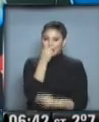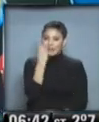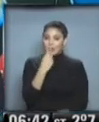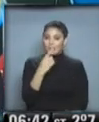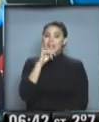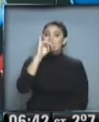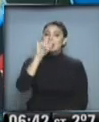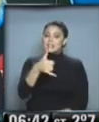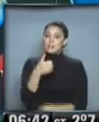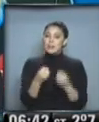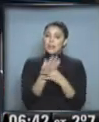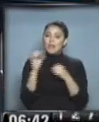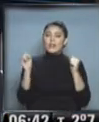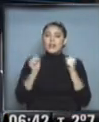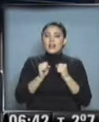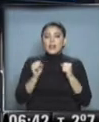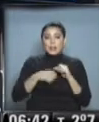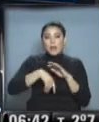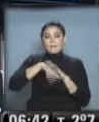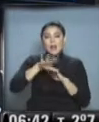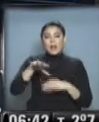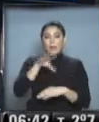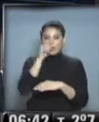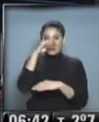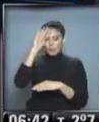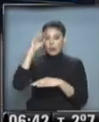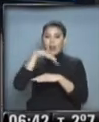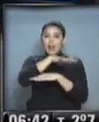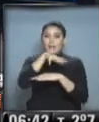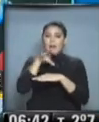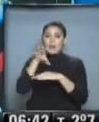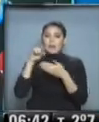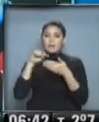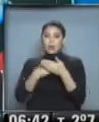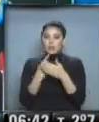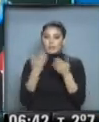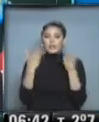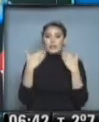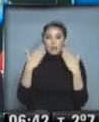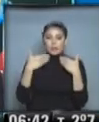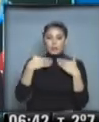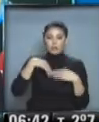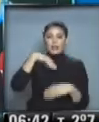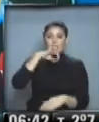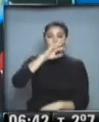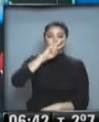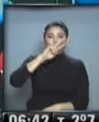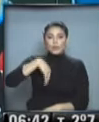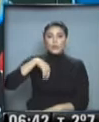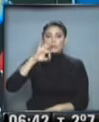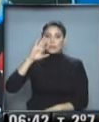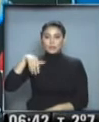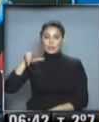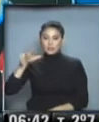seguirá fría la mañana, especialmente en la Pampa y sudoeste de la provincia de Buenos Aires, con temperaturas entre 2 y 3 grados bajo cero en